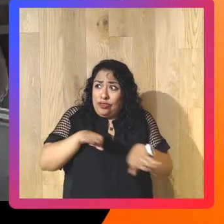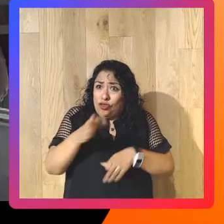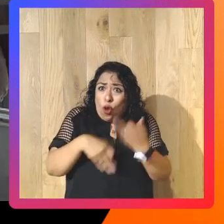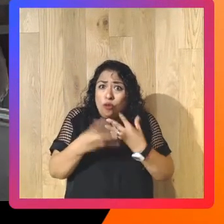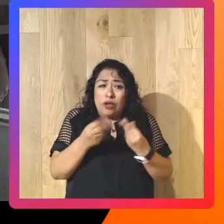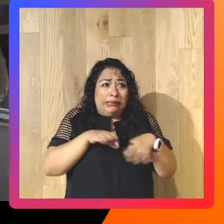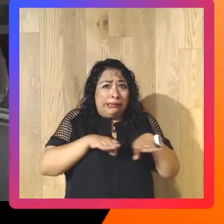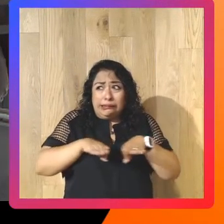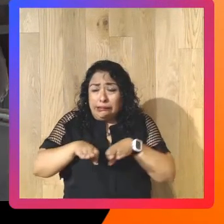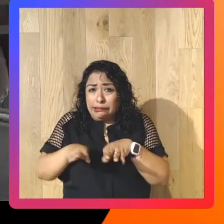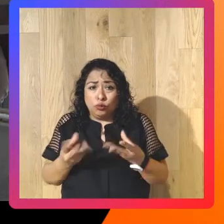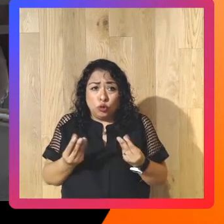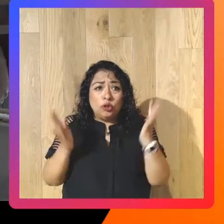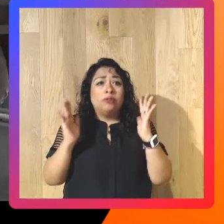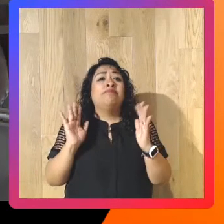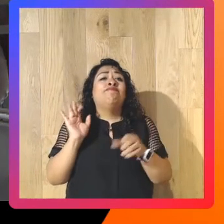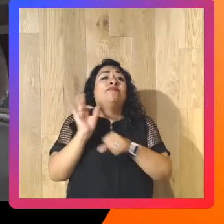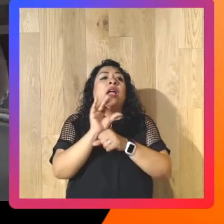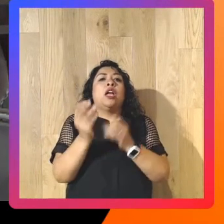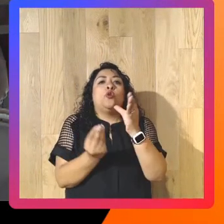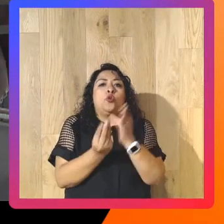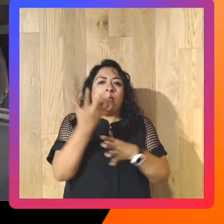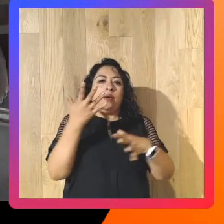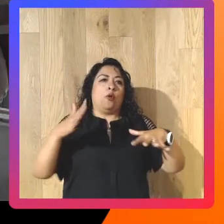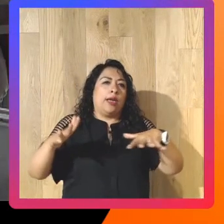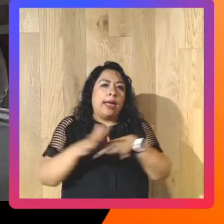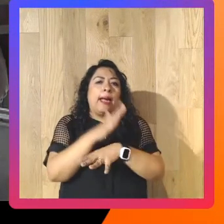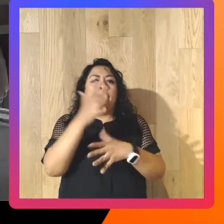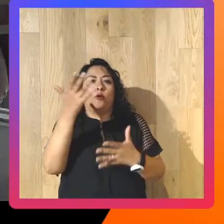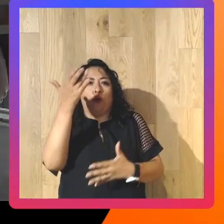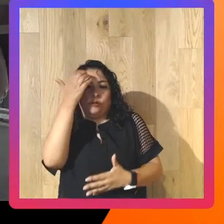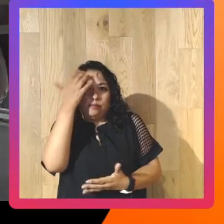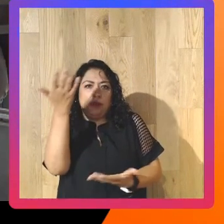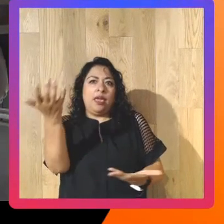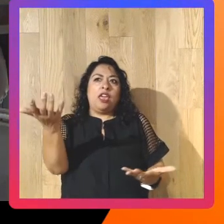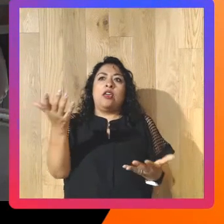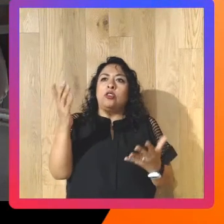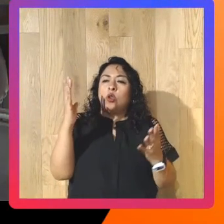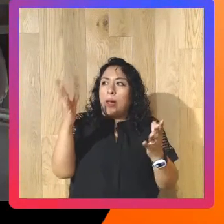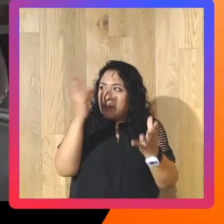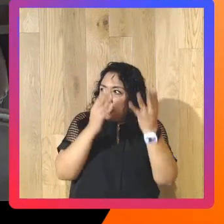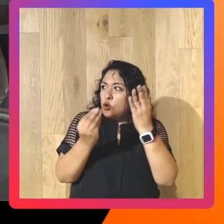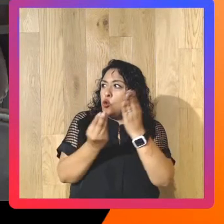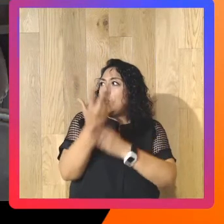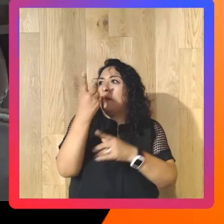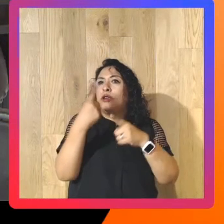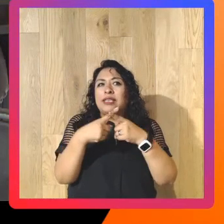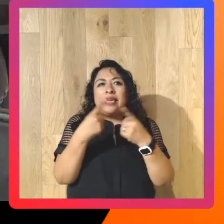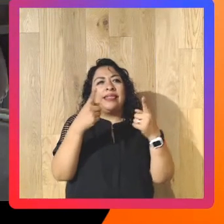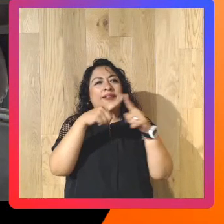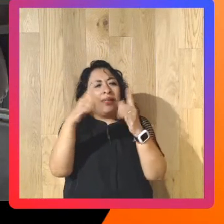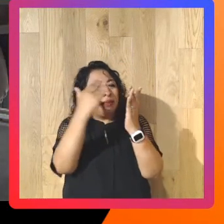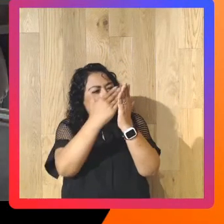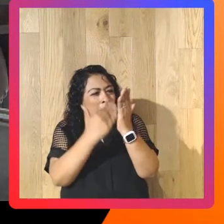todos y apostarle a la innovación, al conocimiento, a la formación de esos nuevos cuadros, de